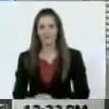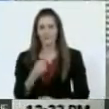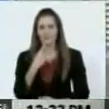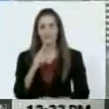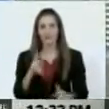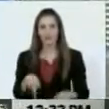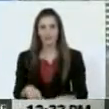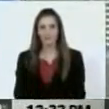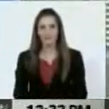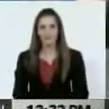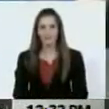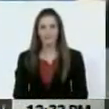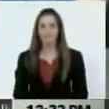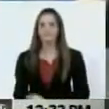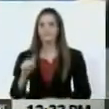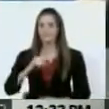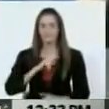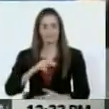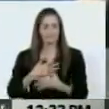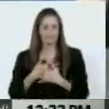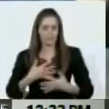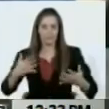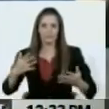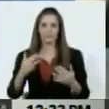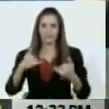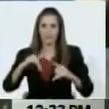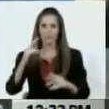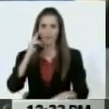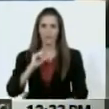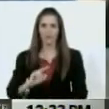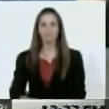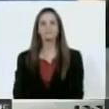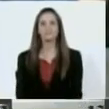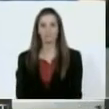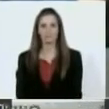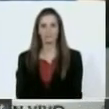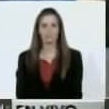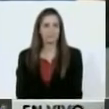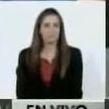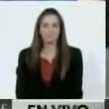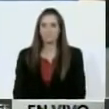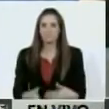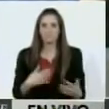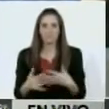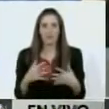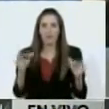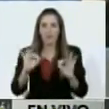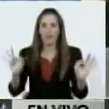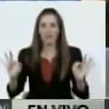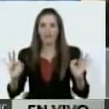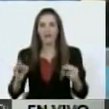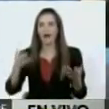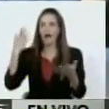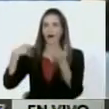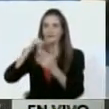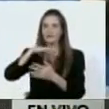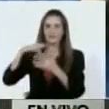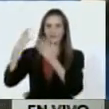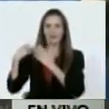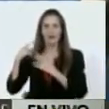bueno, aquí estamos nosotros, pues, los hijos de Bolívar. Y no le importó más nada. Y yo creo que en esa época,